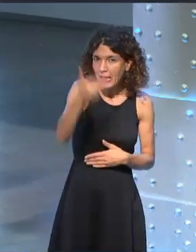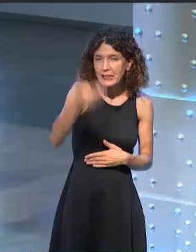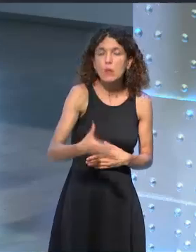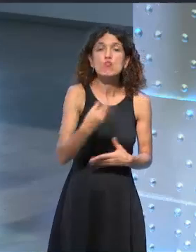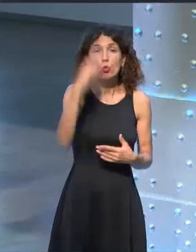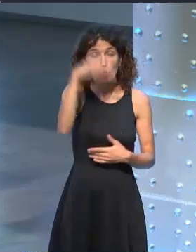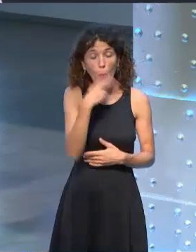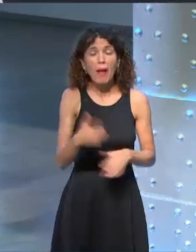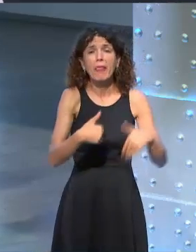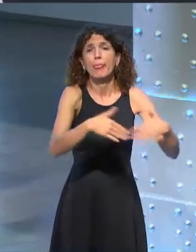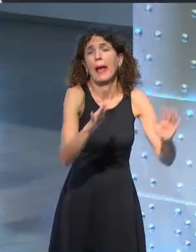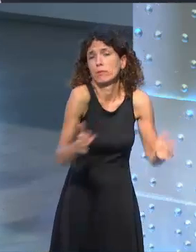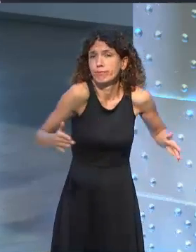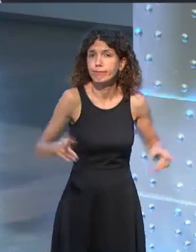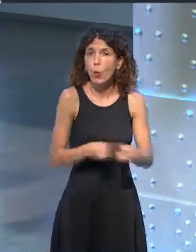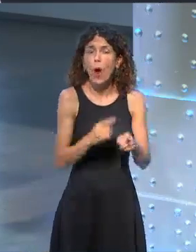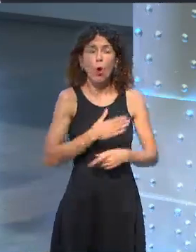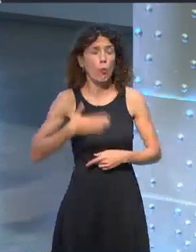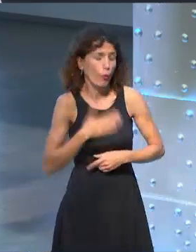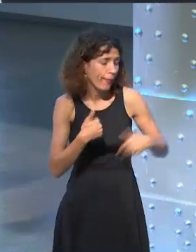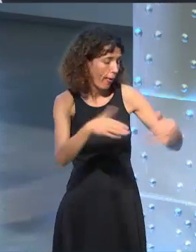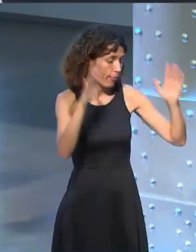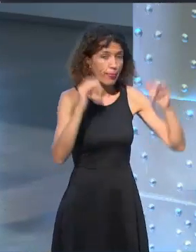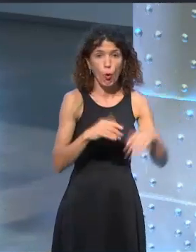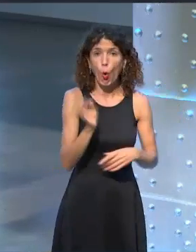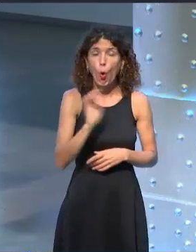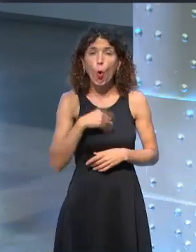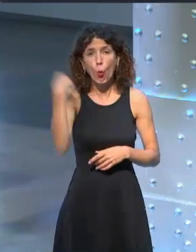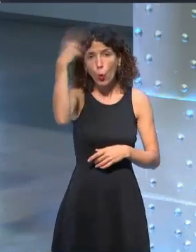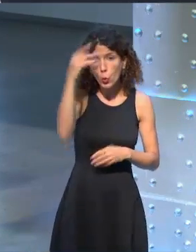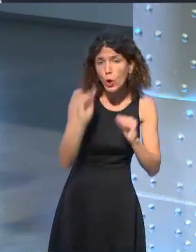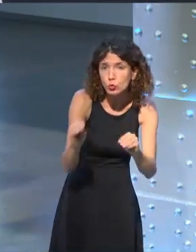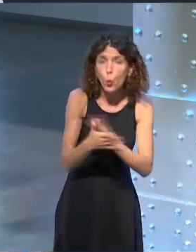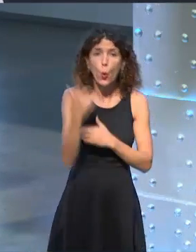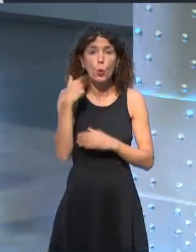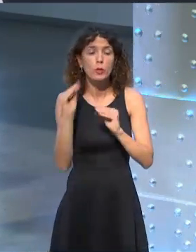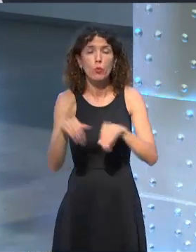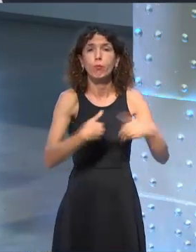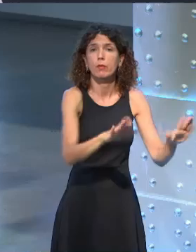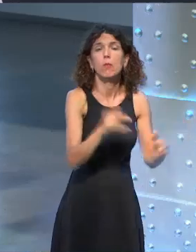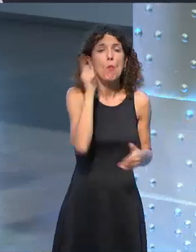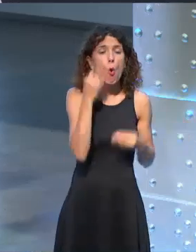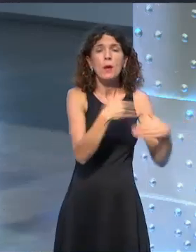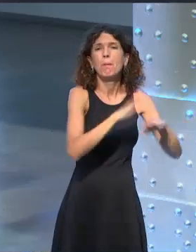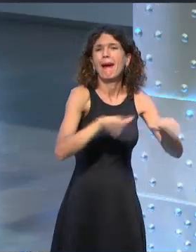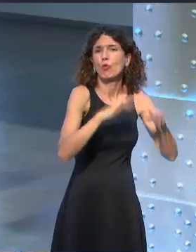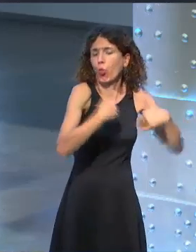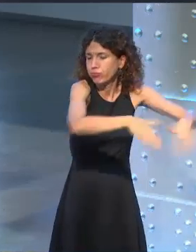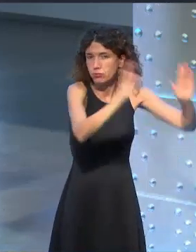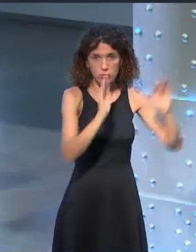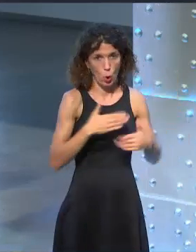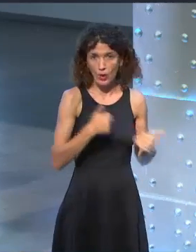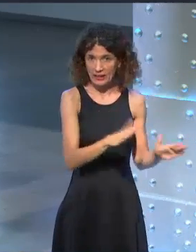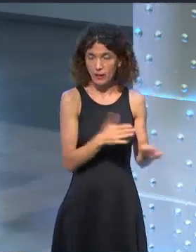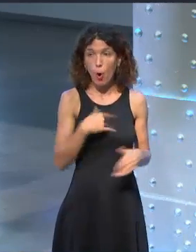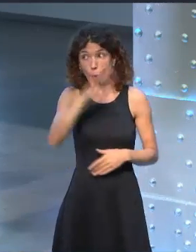muchos padres dejan por comodidad, por cultura, por costumbre, ya el teléfono móvil para todo, ¿no? Cuando